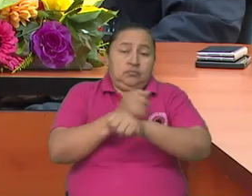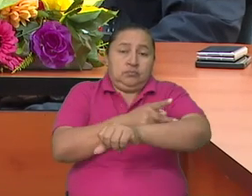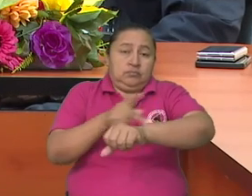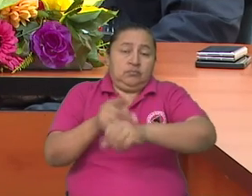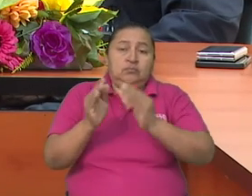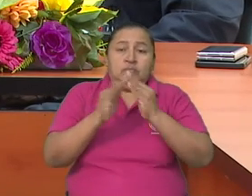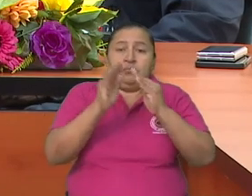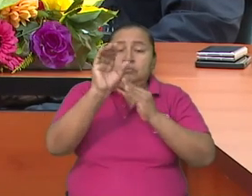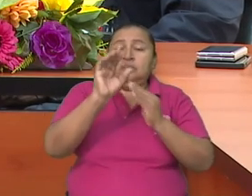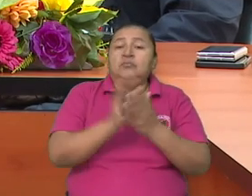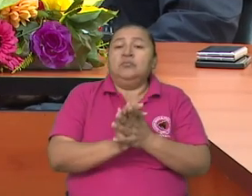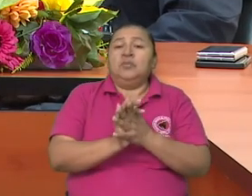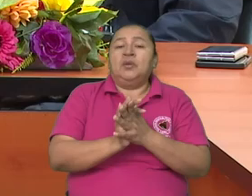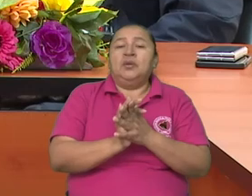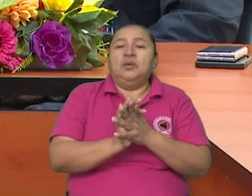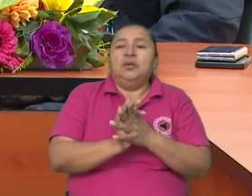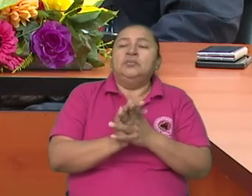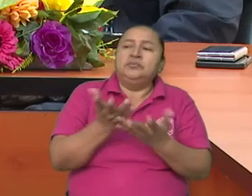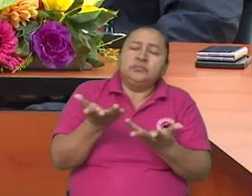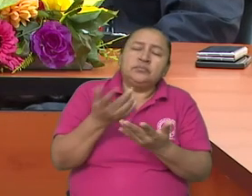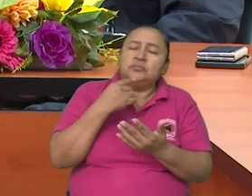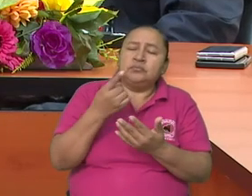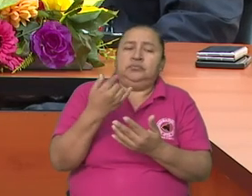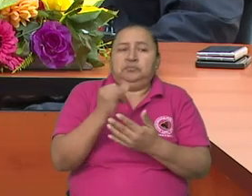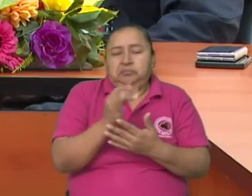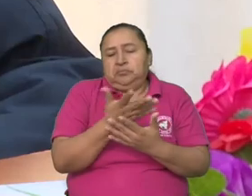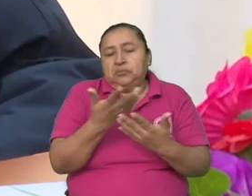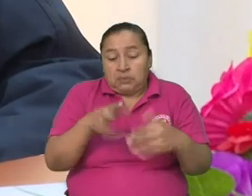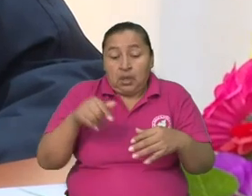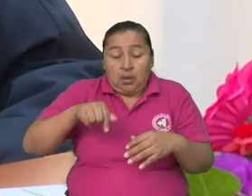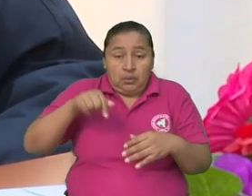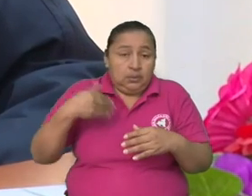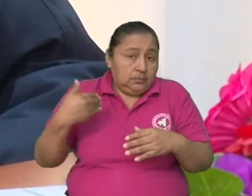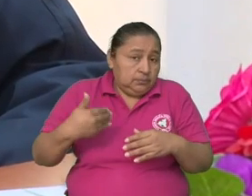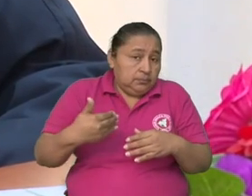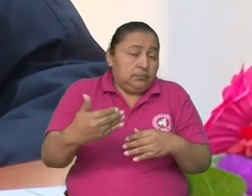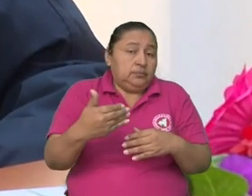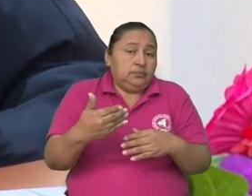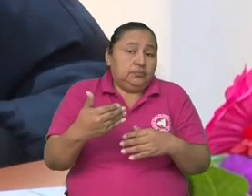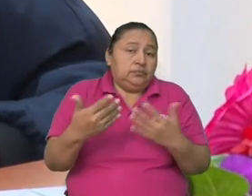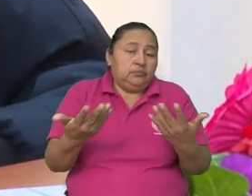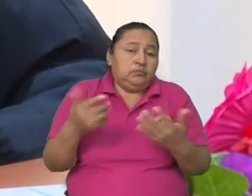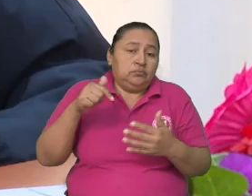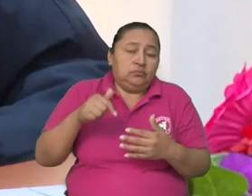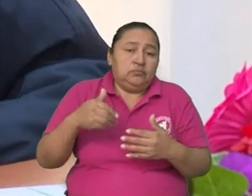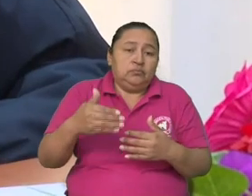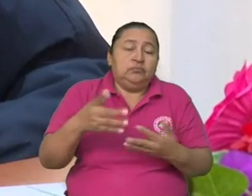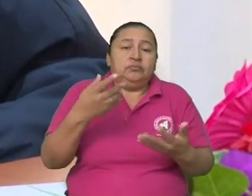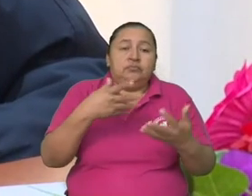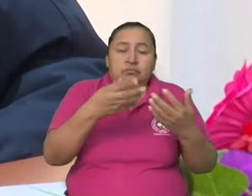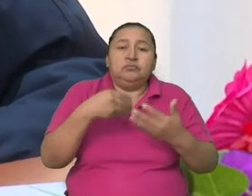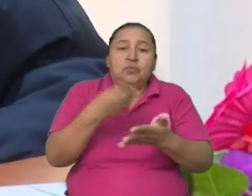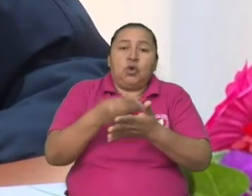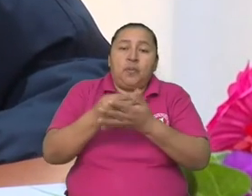respecto? Sí, claro. Nosotros ahorita ya estamos avanzando en lo que es la compra de